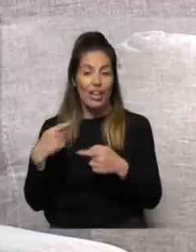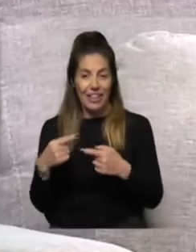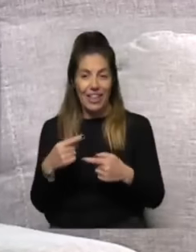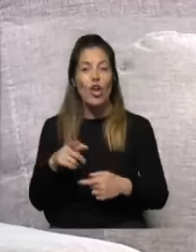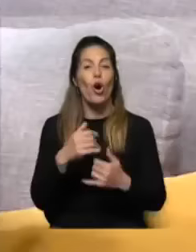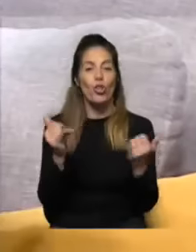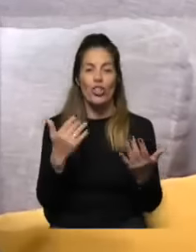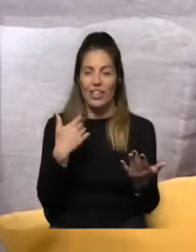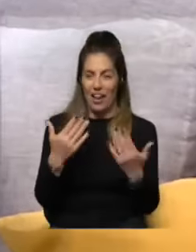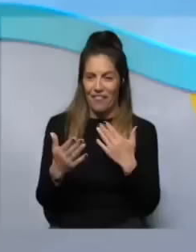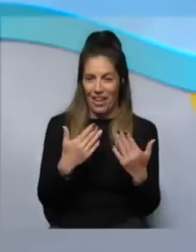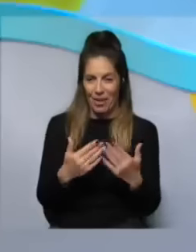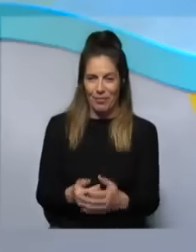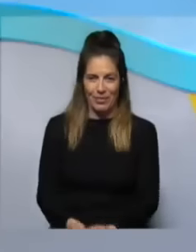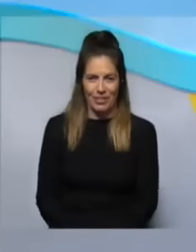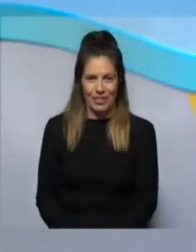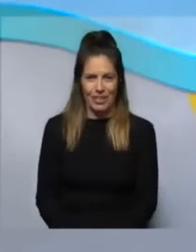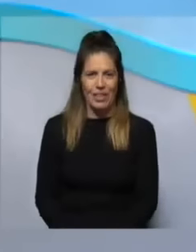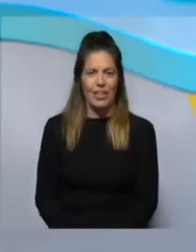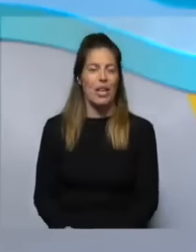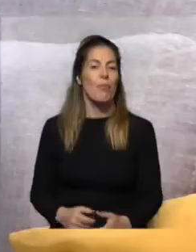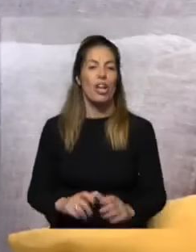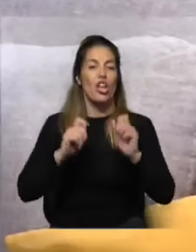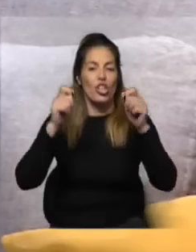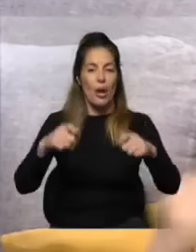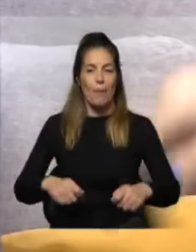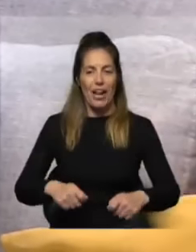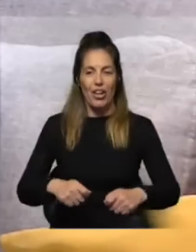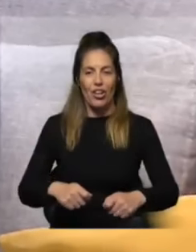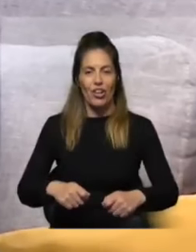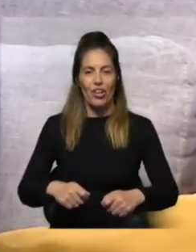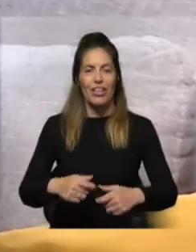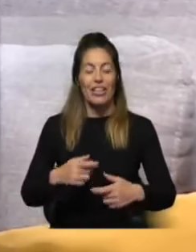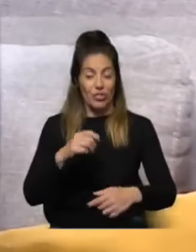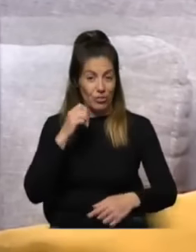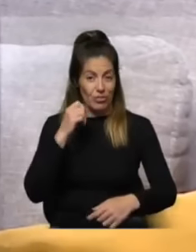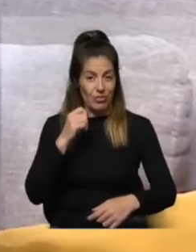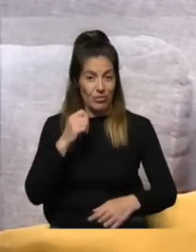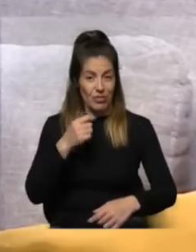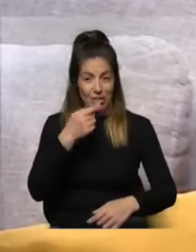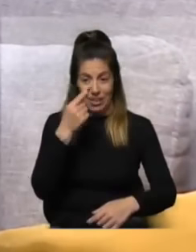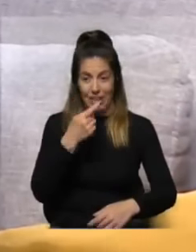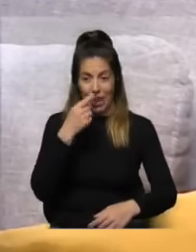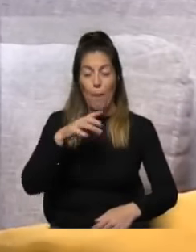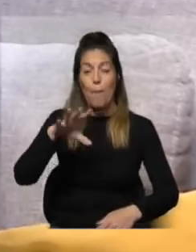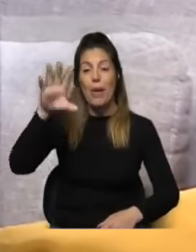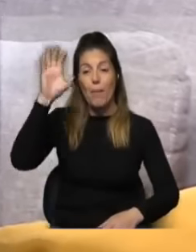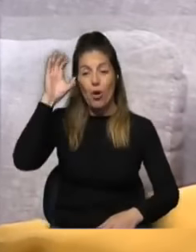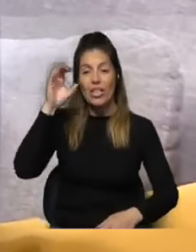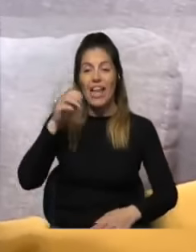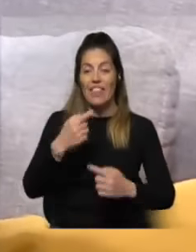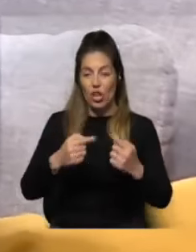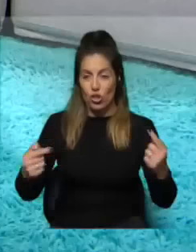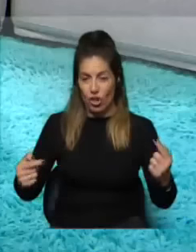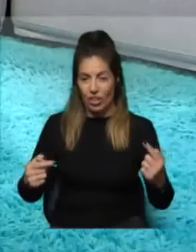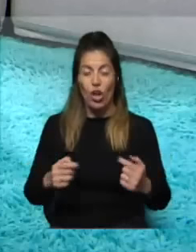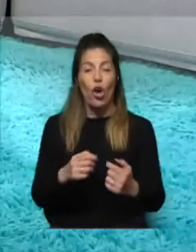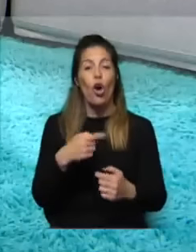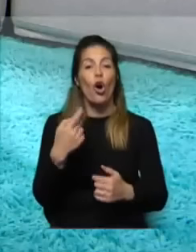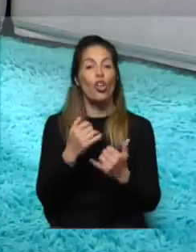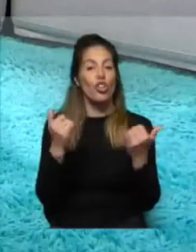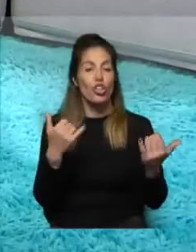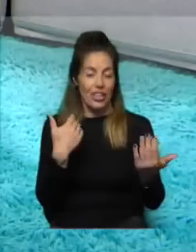día hablamos. ¿Y por qué no taparlos con una sábana? Ese es un tema complicado, pero interesante, que es la memoria de los objetos. Otro día hablamos, podemos